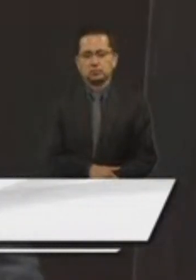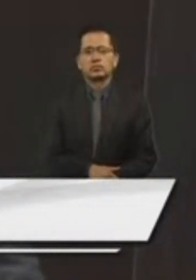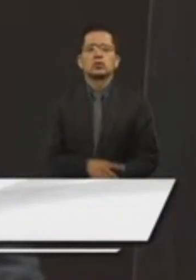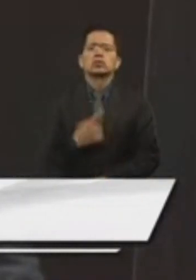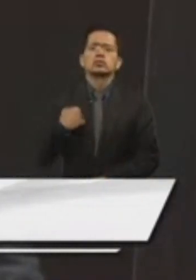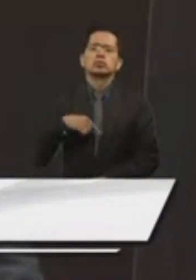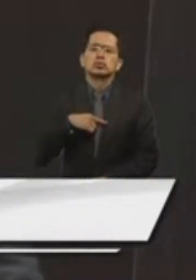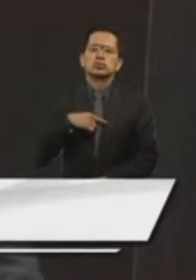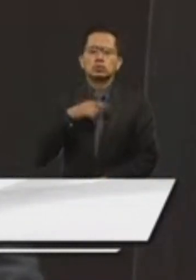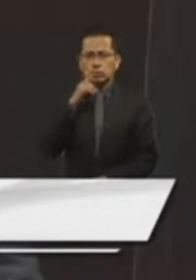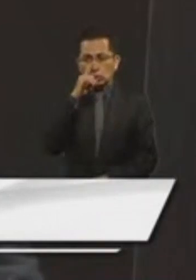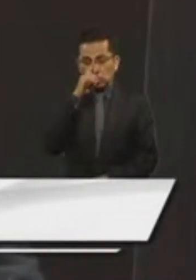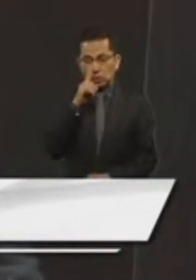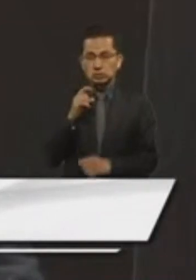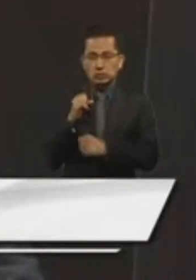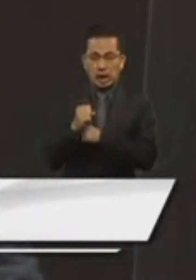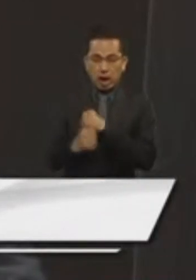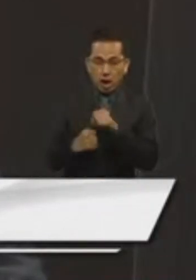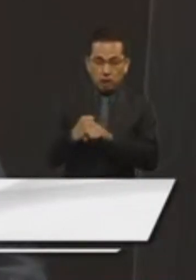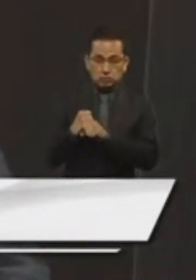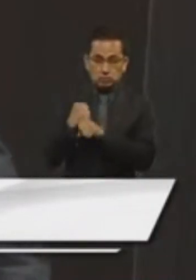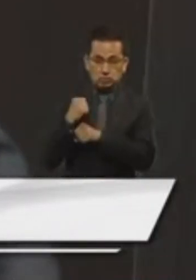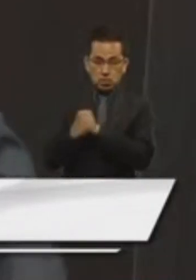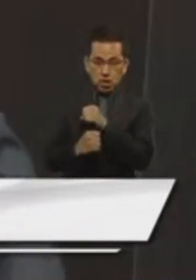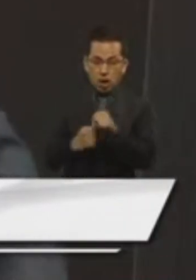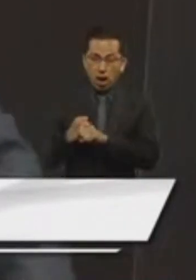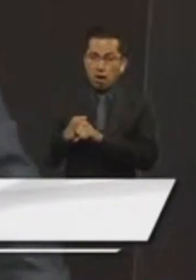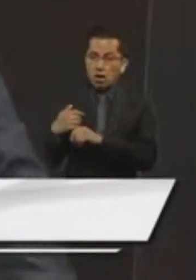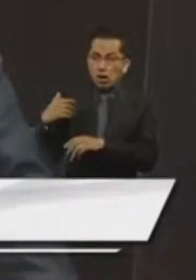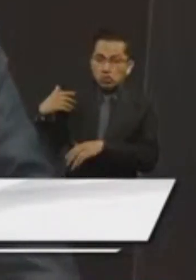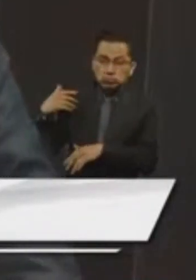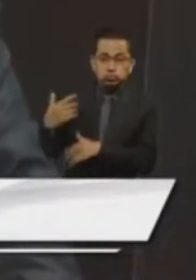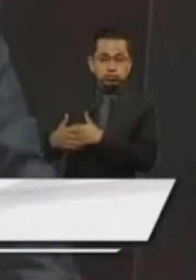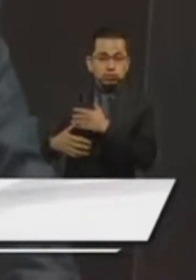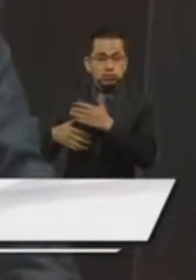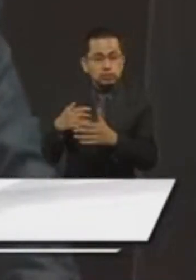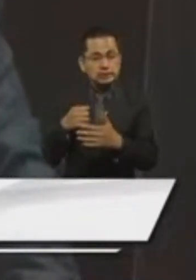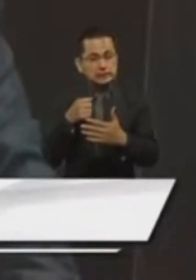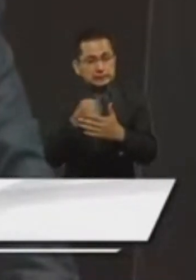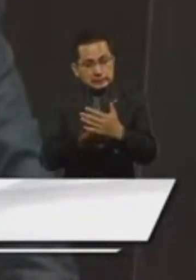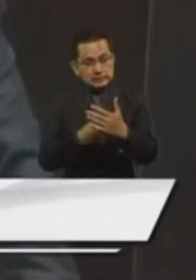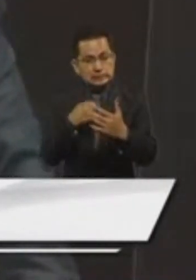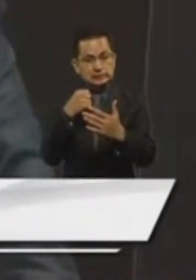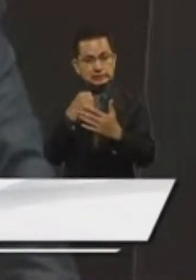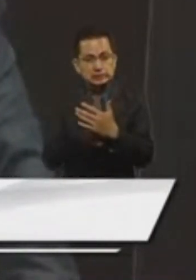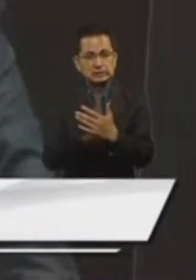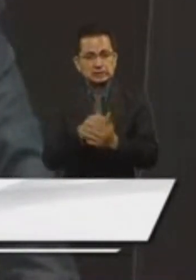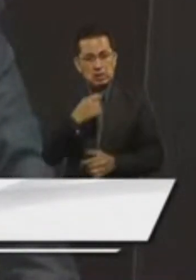hemos luchado por tener un gobierno del pueblo para el pueblo,